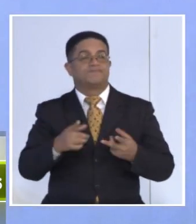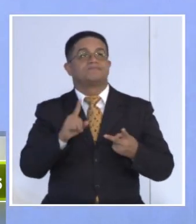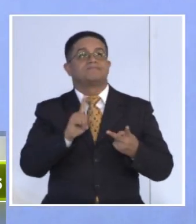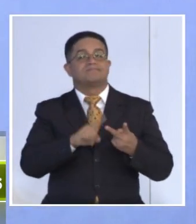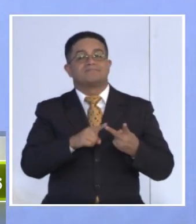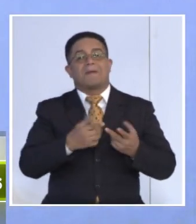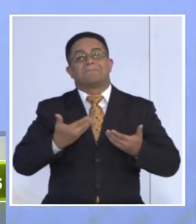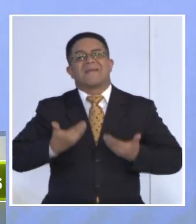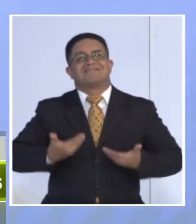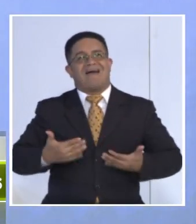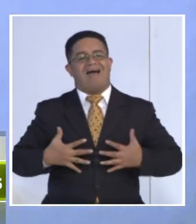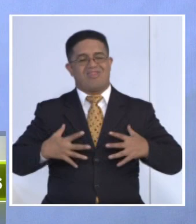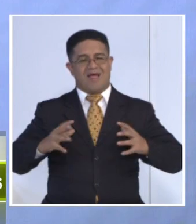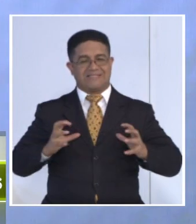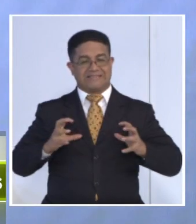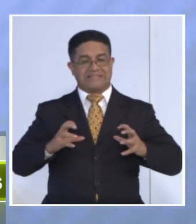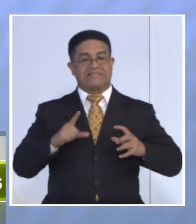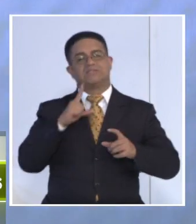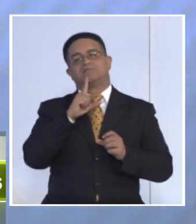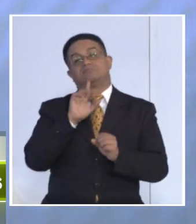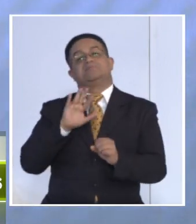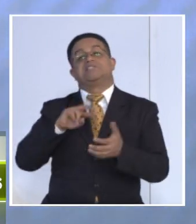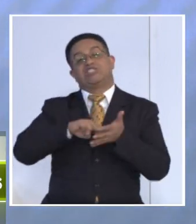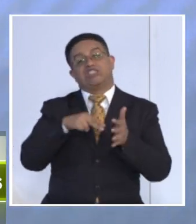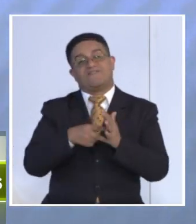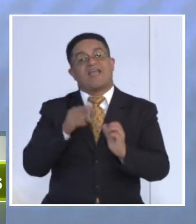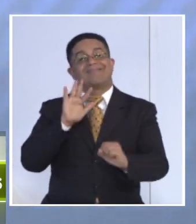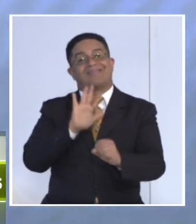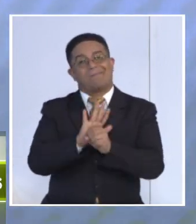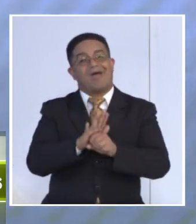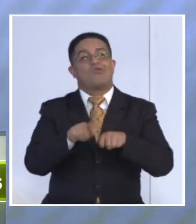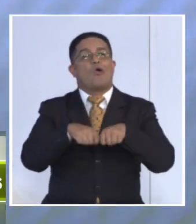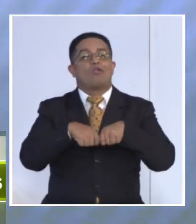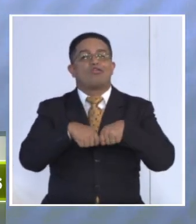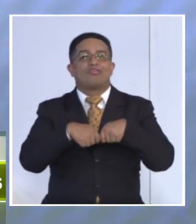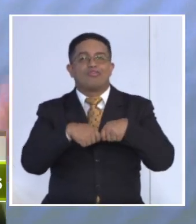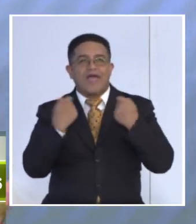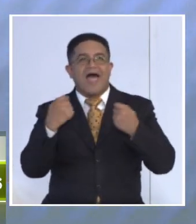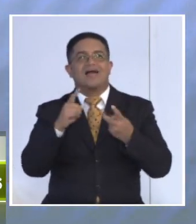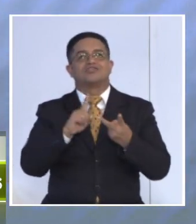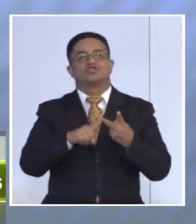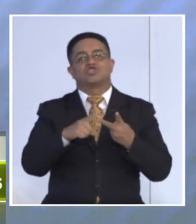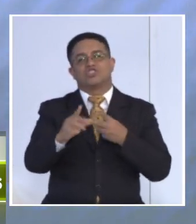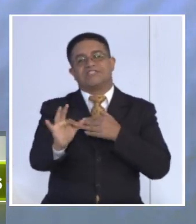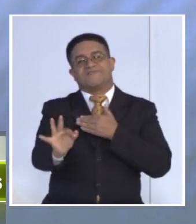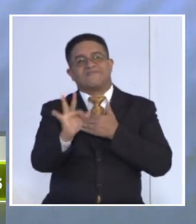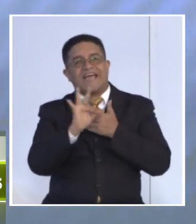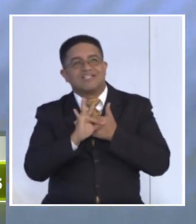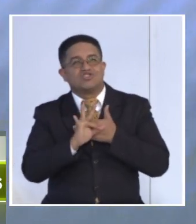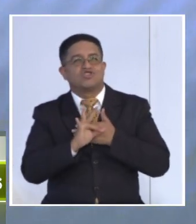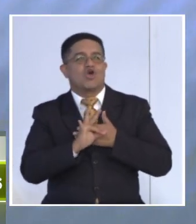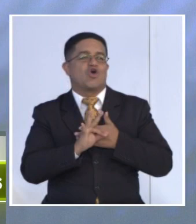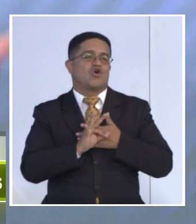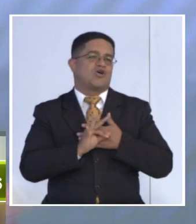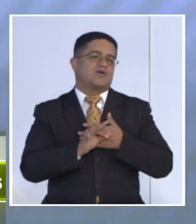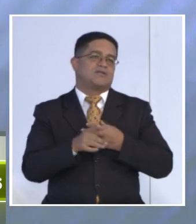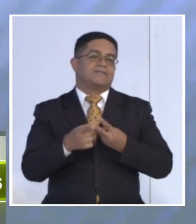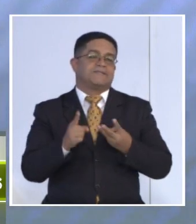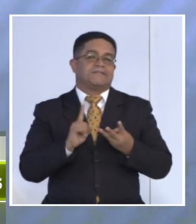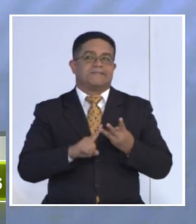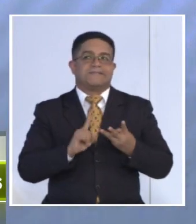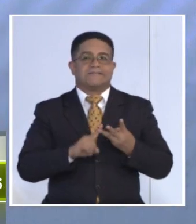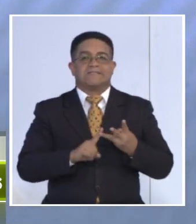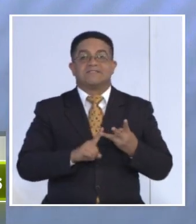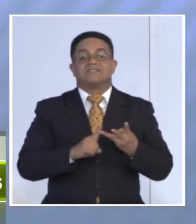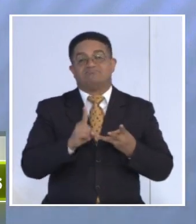espesada en un pulmón es bronquios obstruidos, es daño crónico, es proliferación de bacterias, es infección